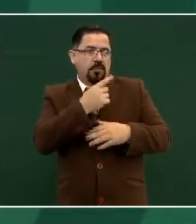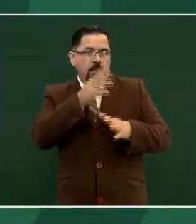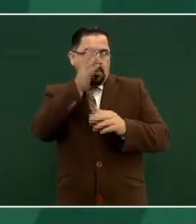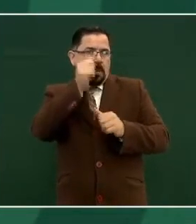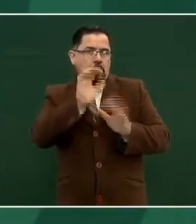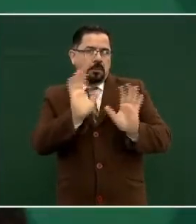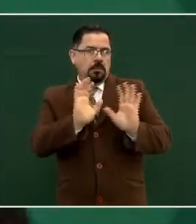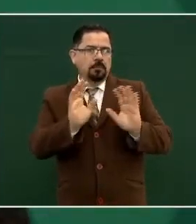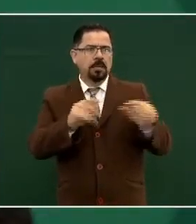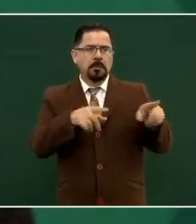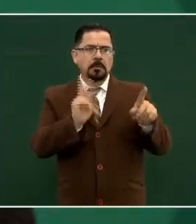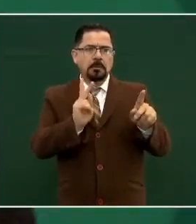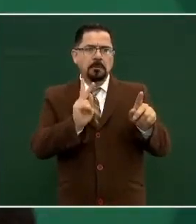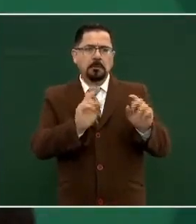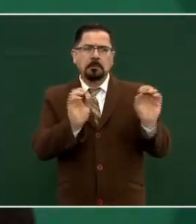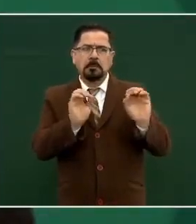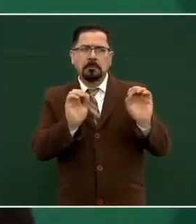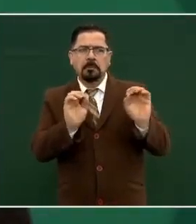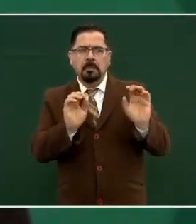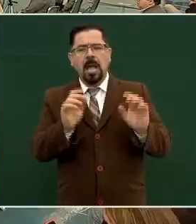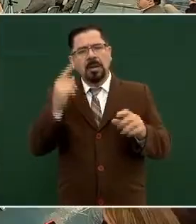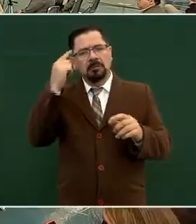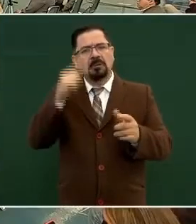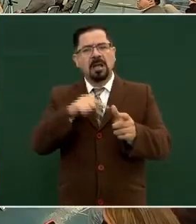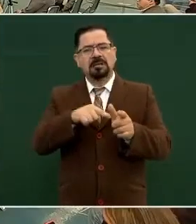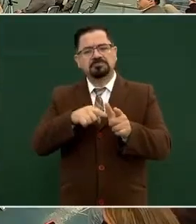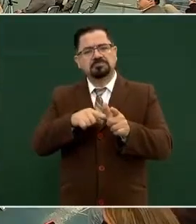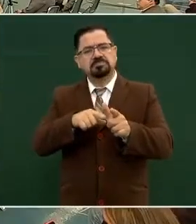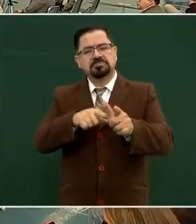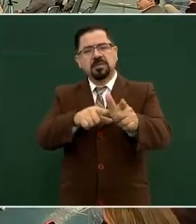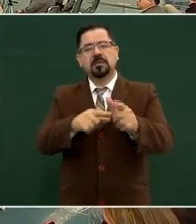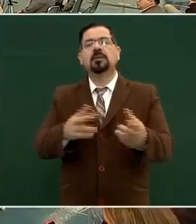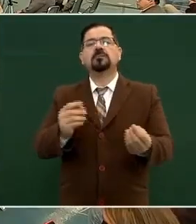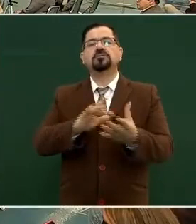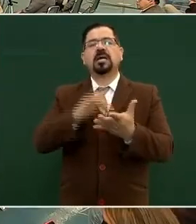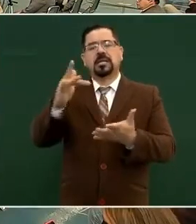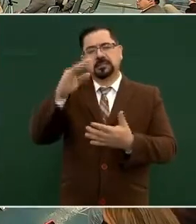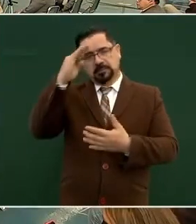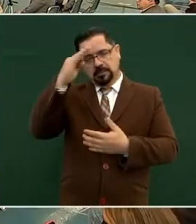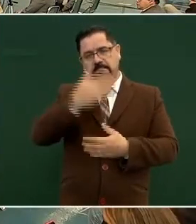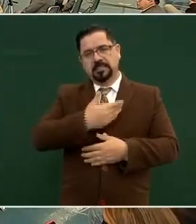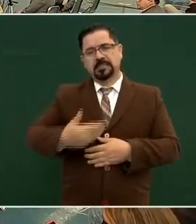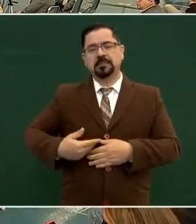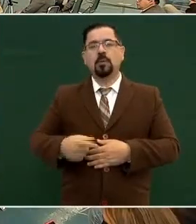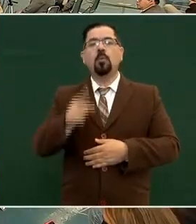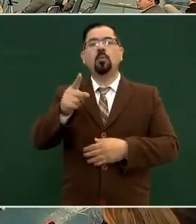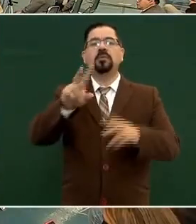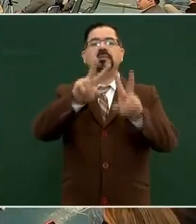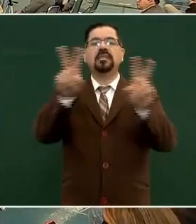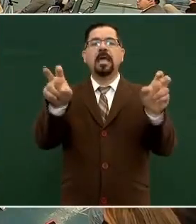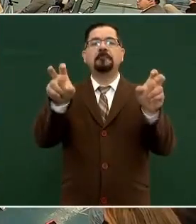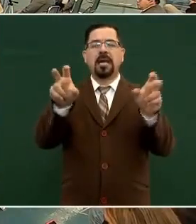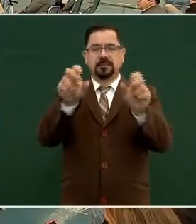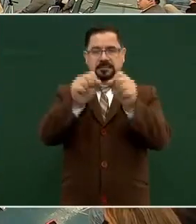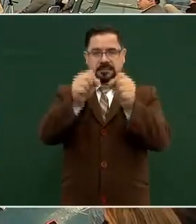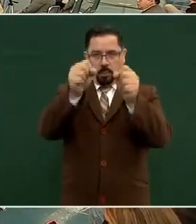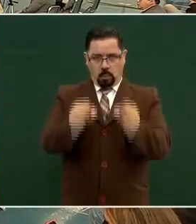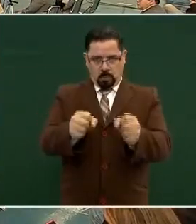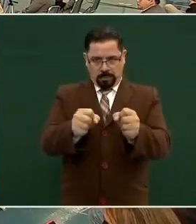pero yo creo que eso va caminando. Ok, gracias. Presidente, sobre el tema de seguridad,